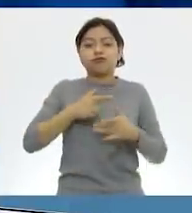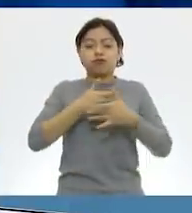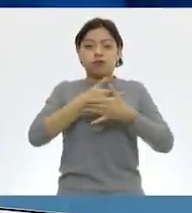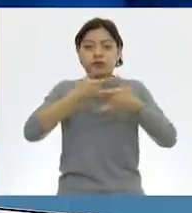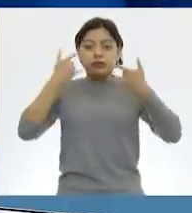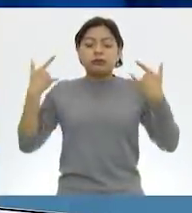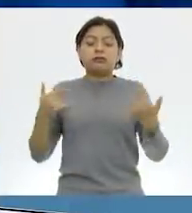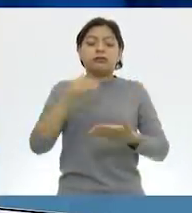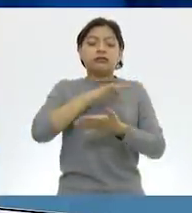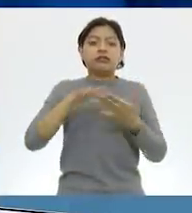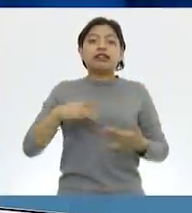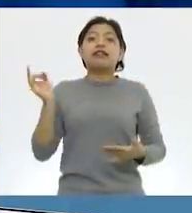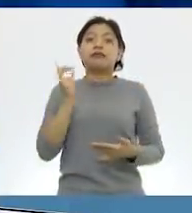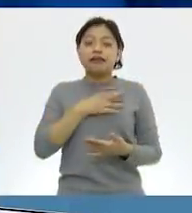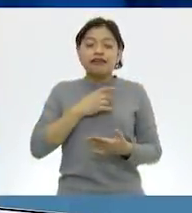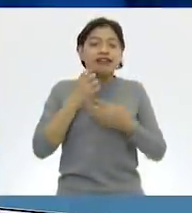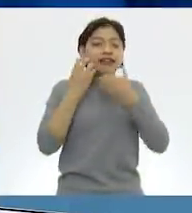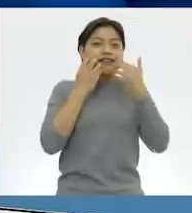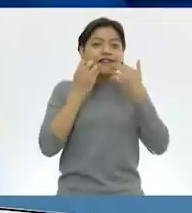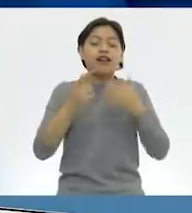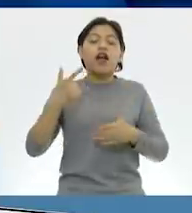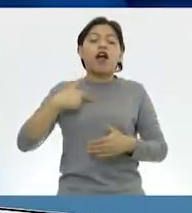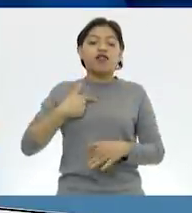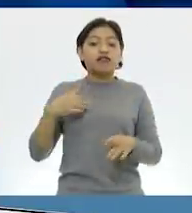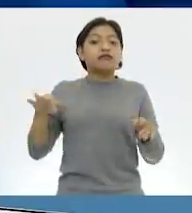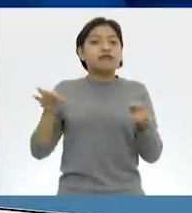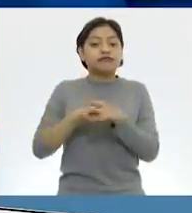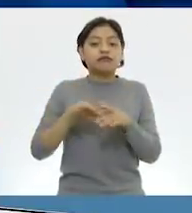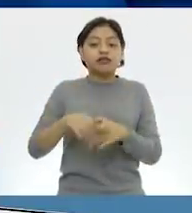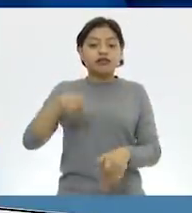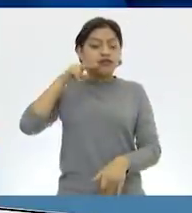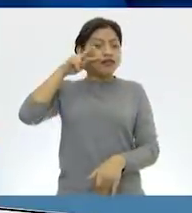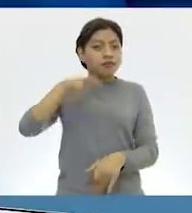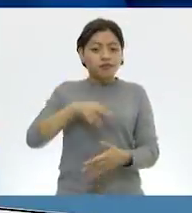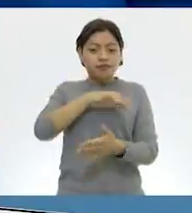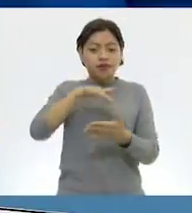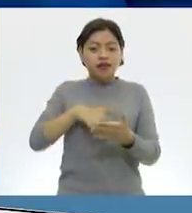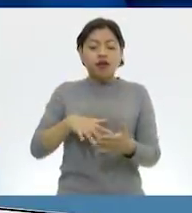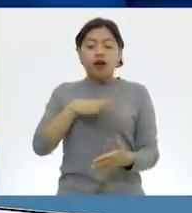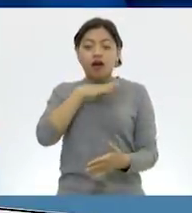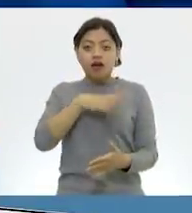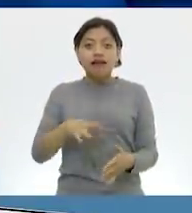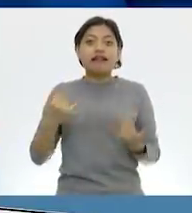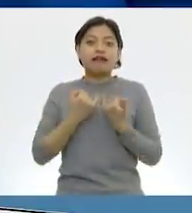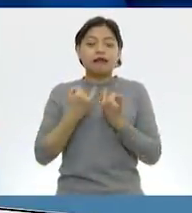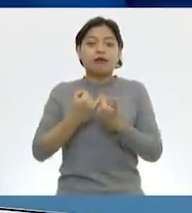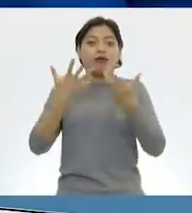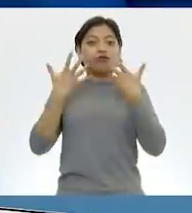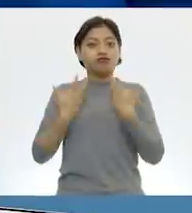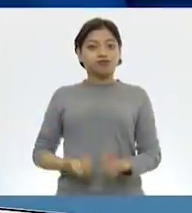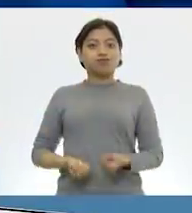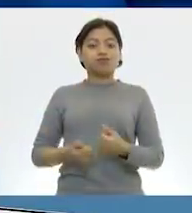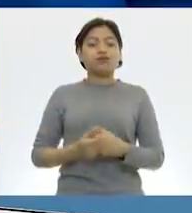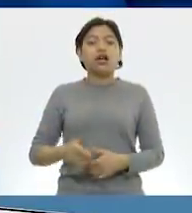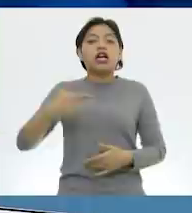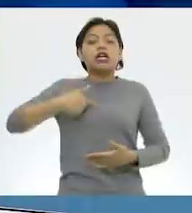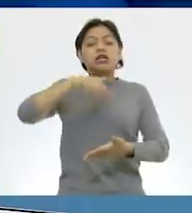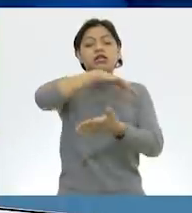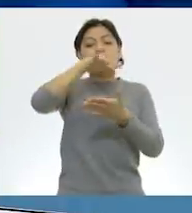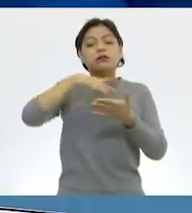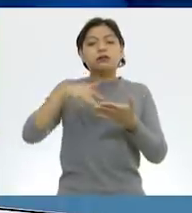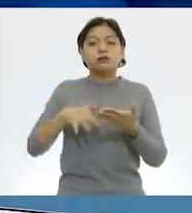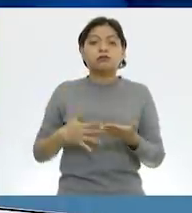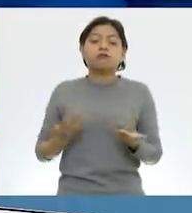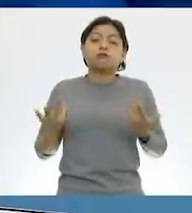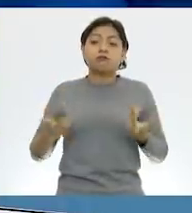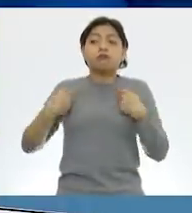de terror, donde con frecuencia me llevo grandes sorpresas y sustos. La historia lectora de muchas